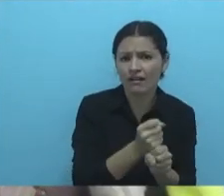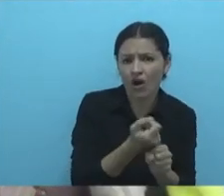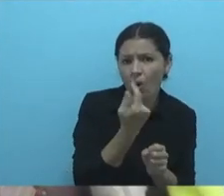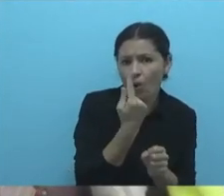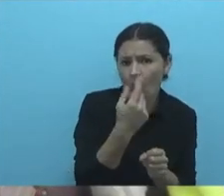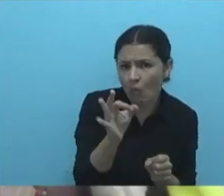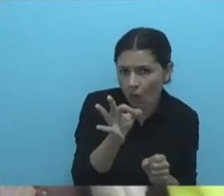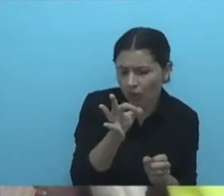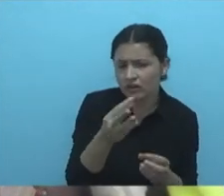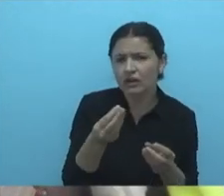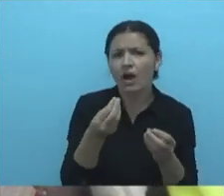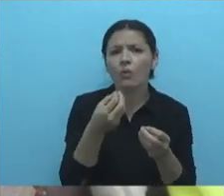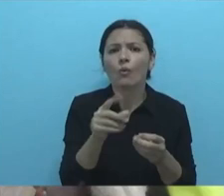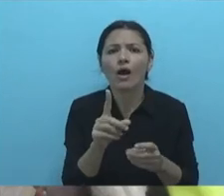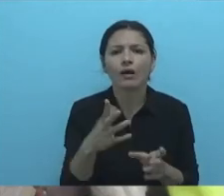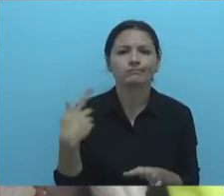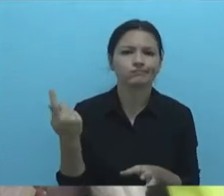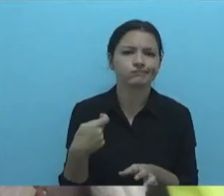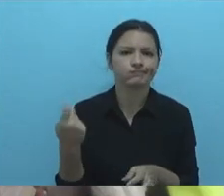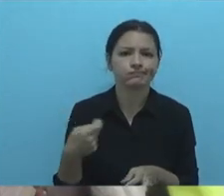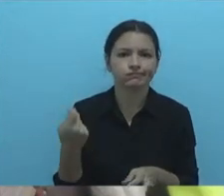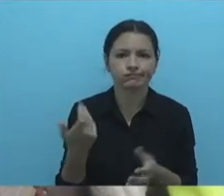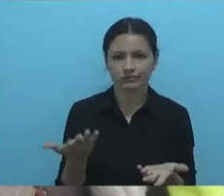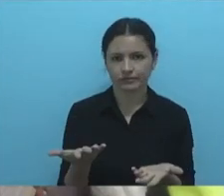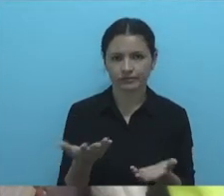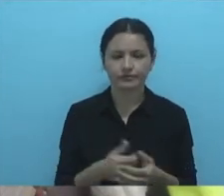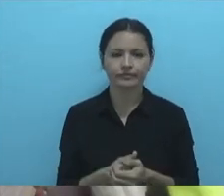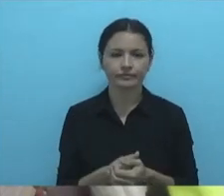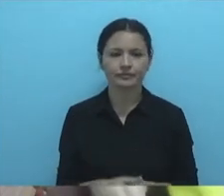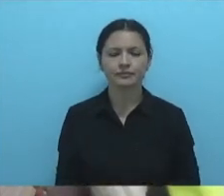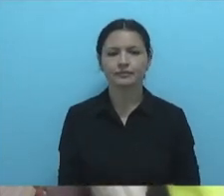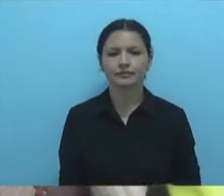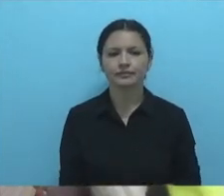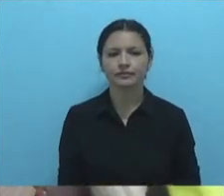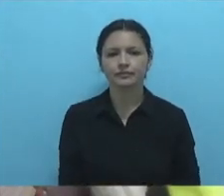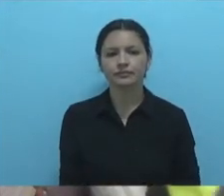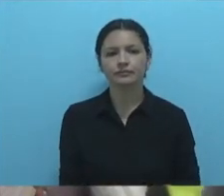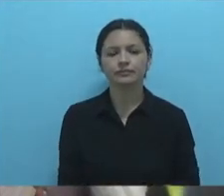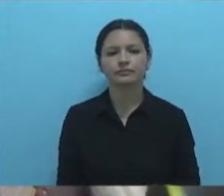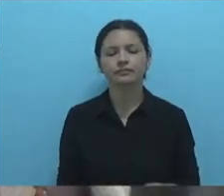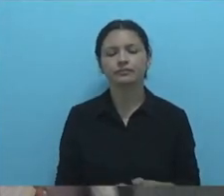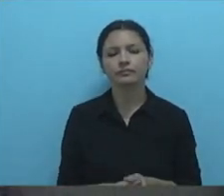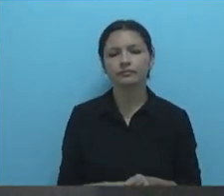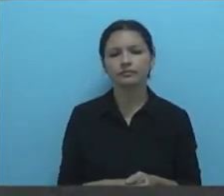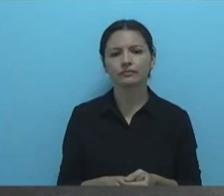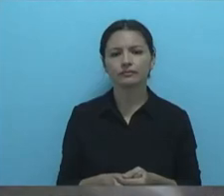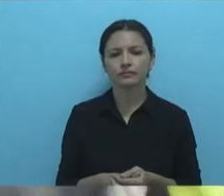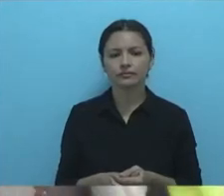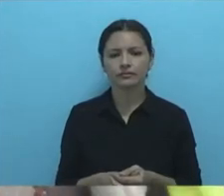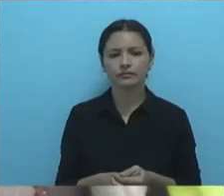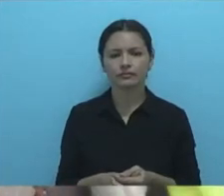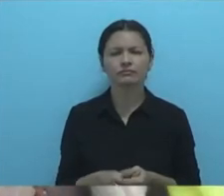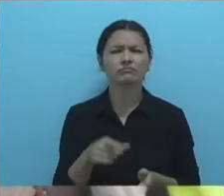como al trabajo pero aunque no estuvieran ejerciendo la prostitución Igualmente fueron